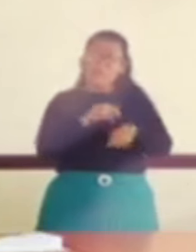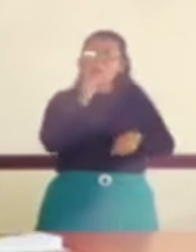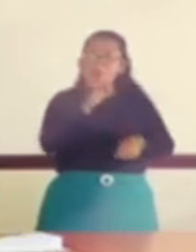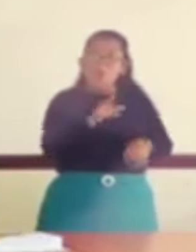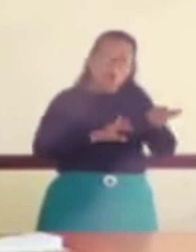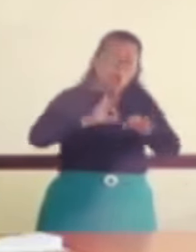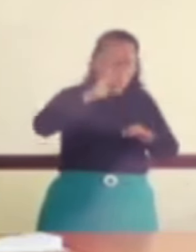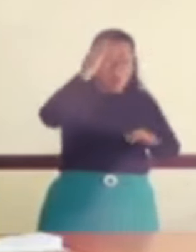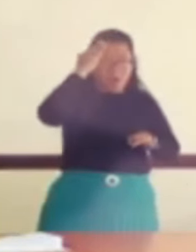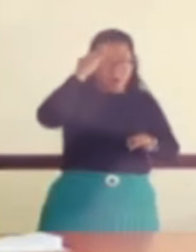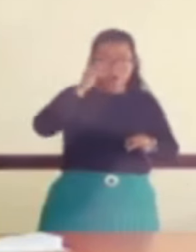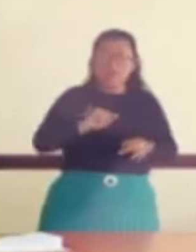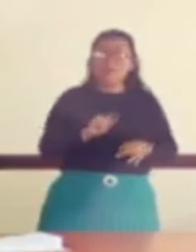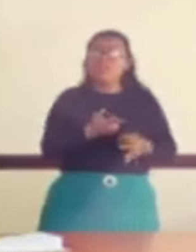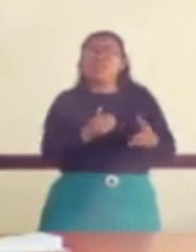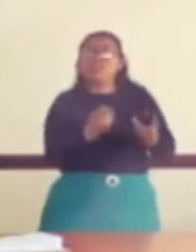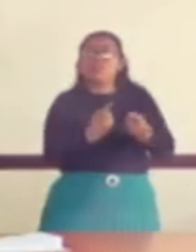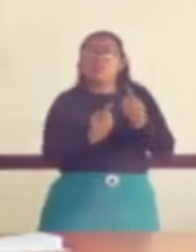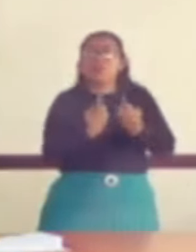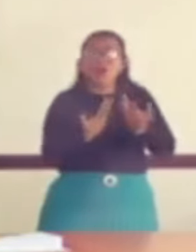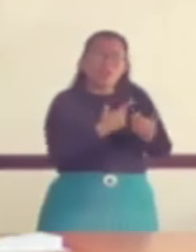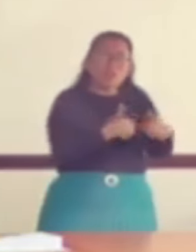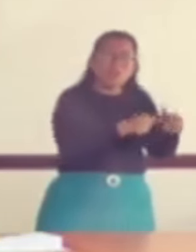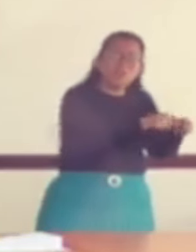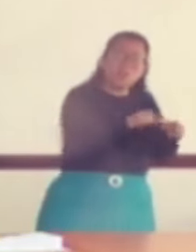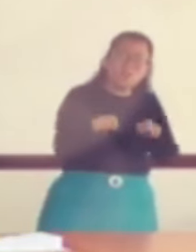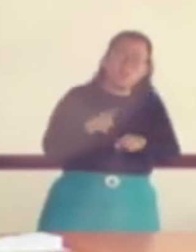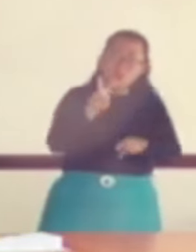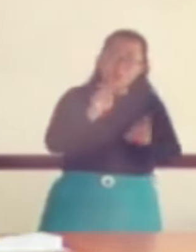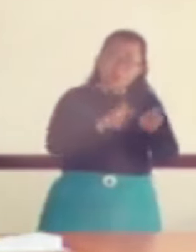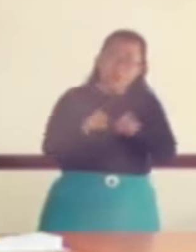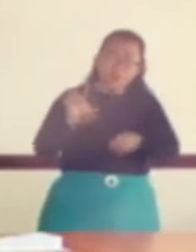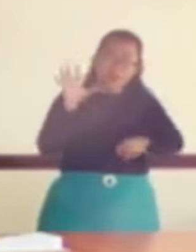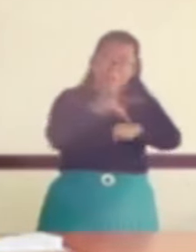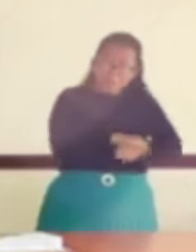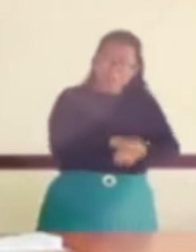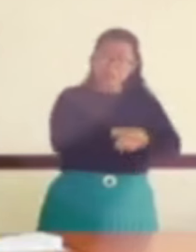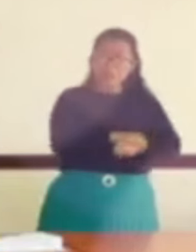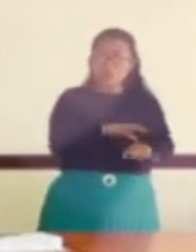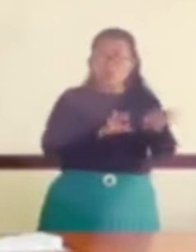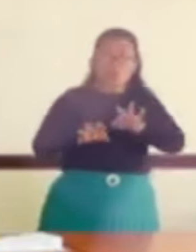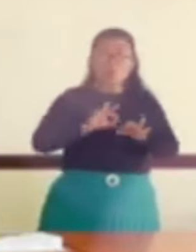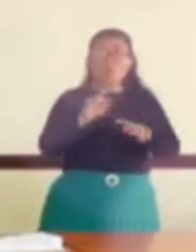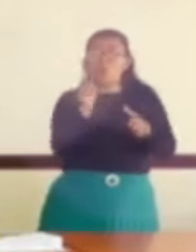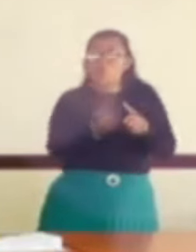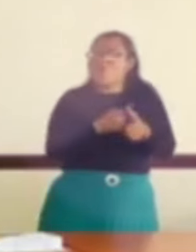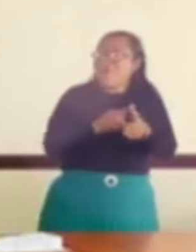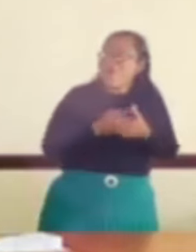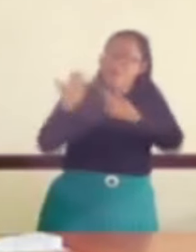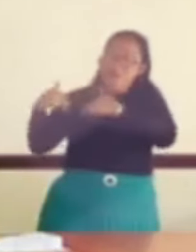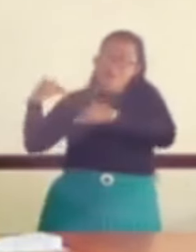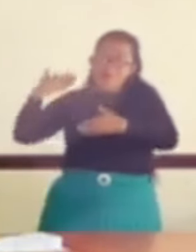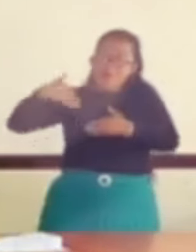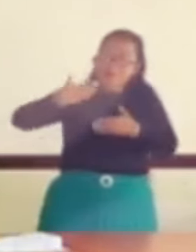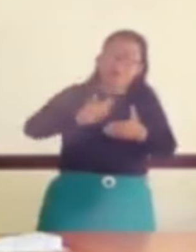sabe conocimiento de qué áreas son estas dos personas detenidas? ¿Y desde cuándo se ha documentado que se estaba dando